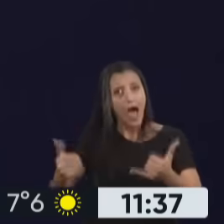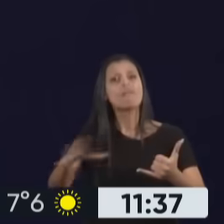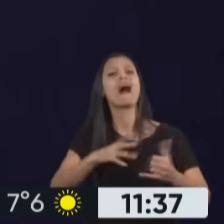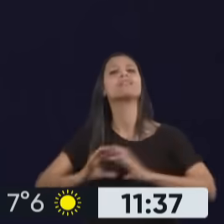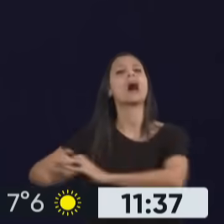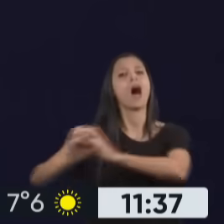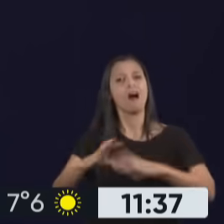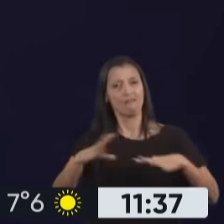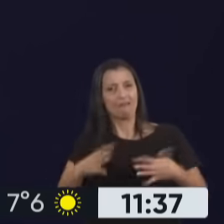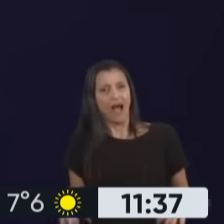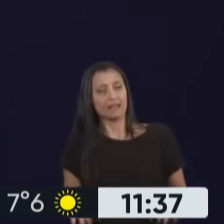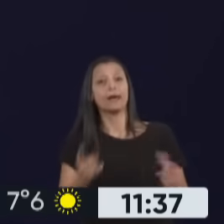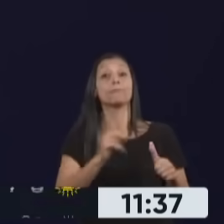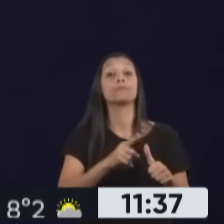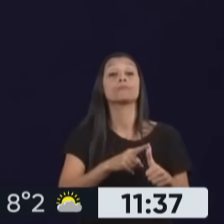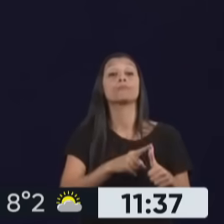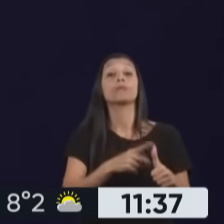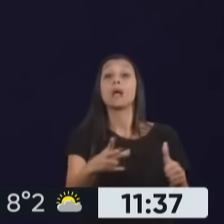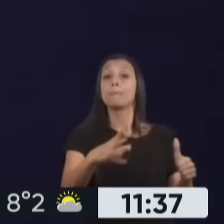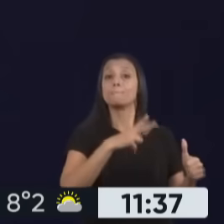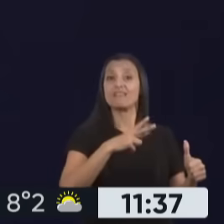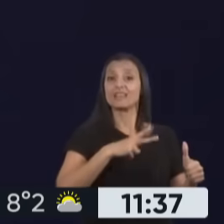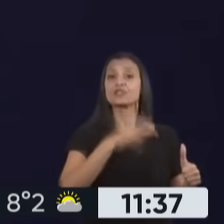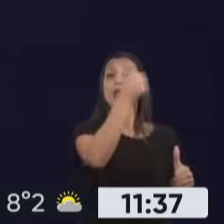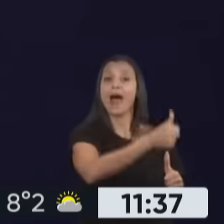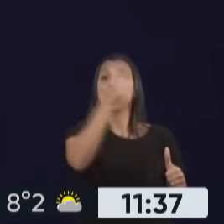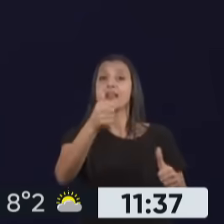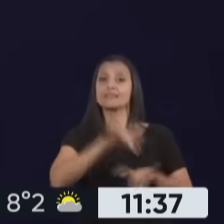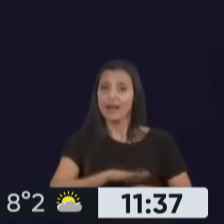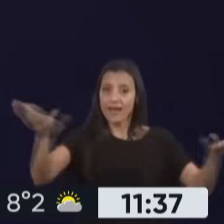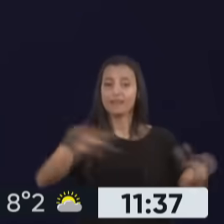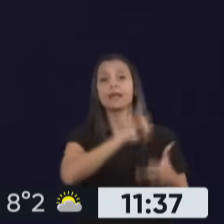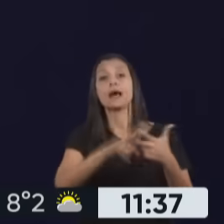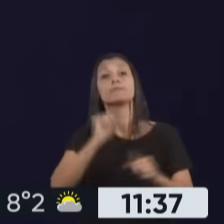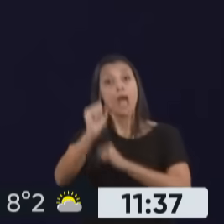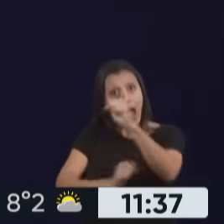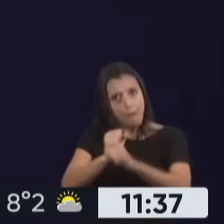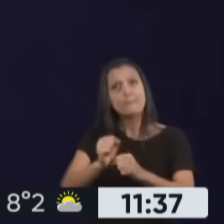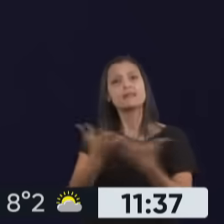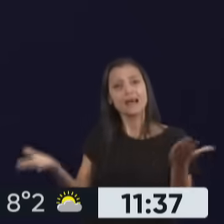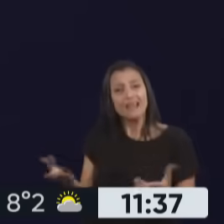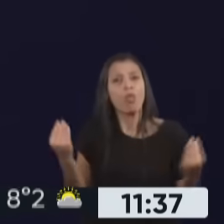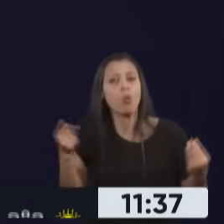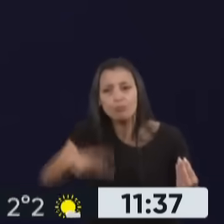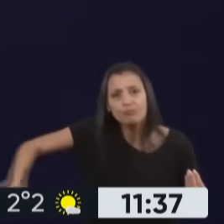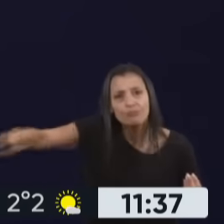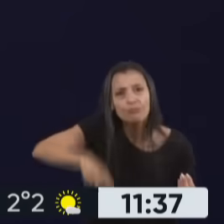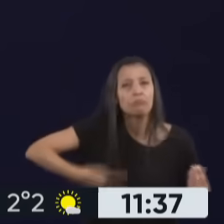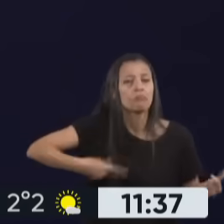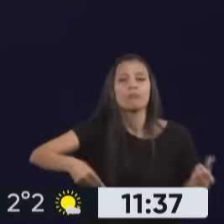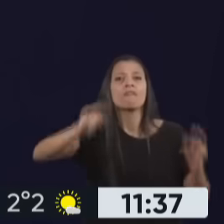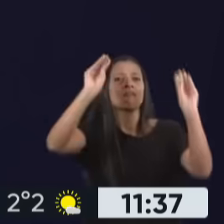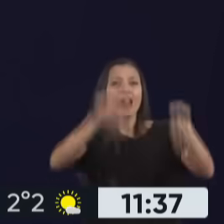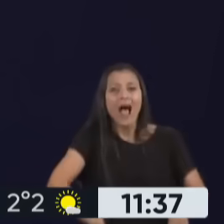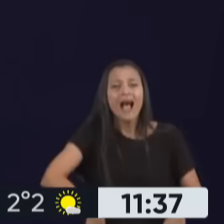tratarlos. Entre ellos, la privatización de Aerolíneas Argentinas, una empresa estatal que en los últimos 17 años registró una pérdida operativa